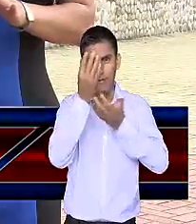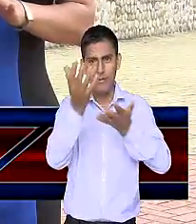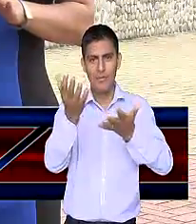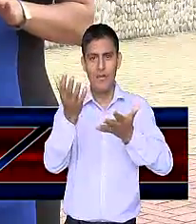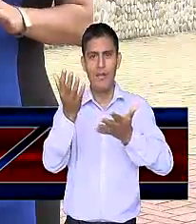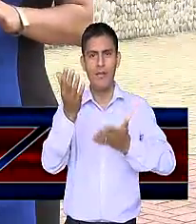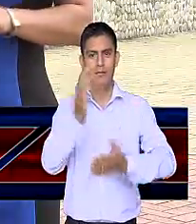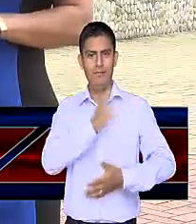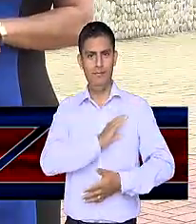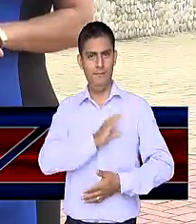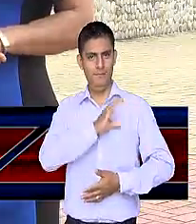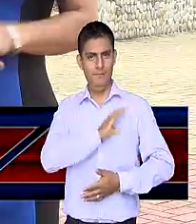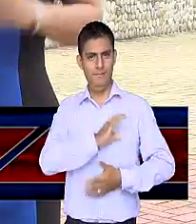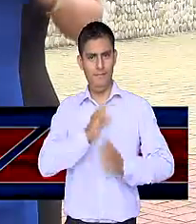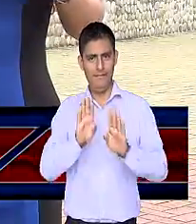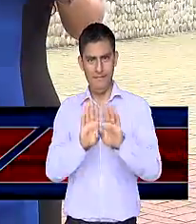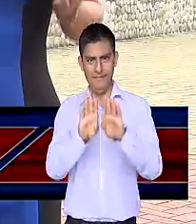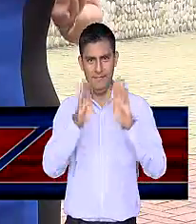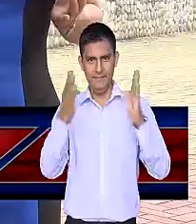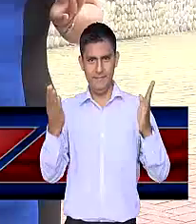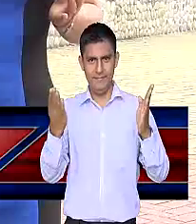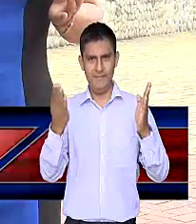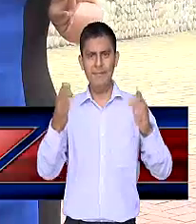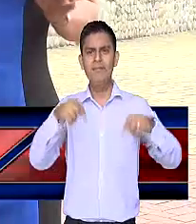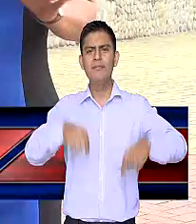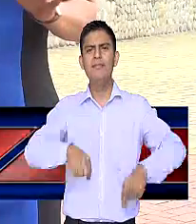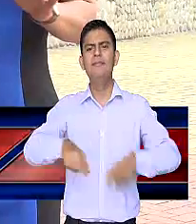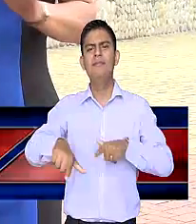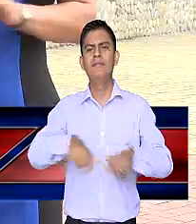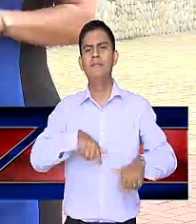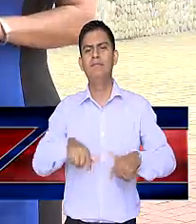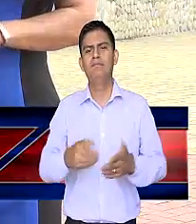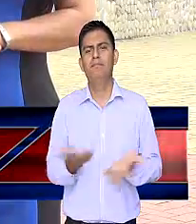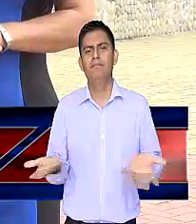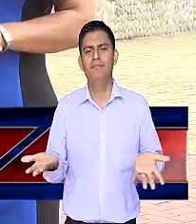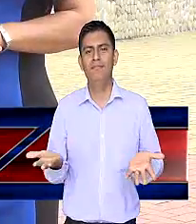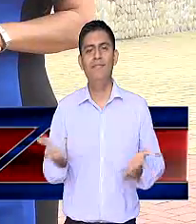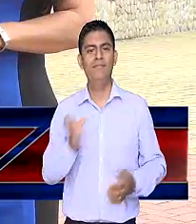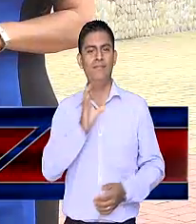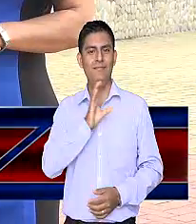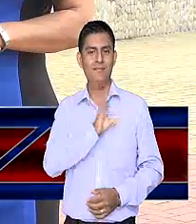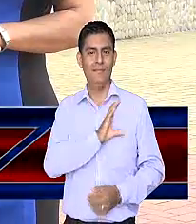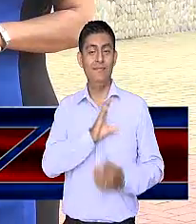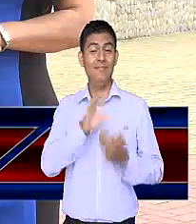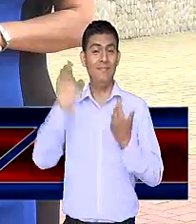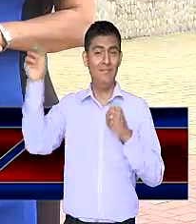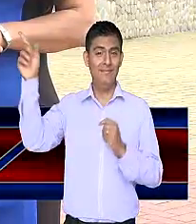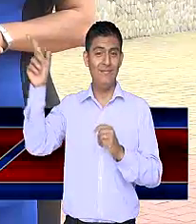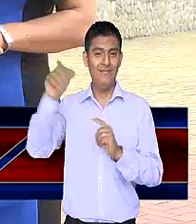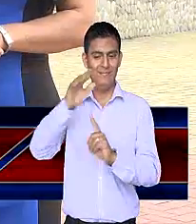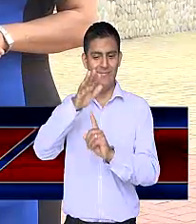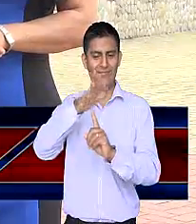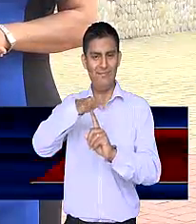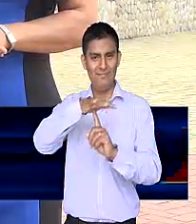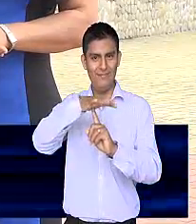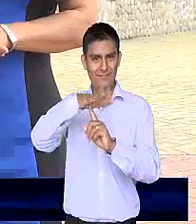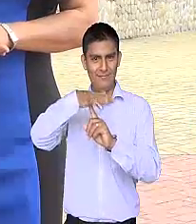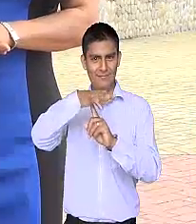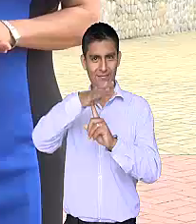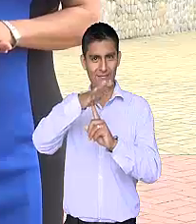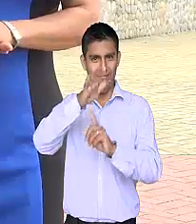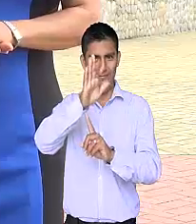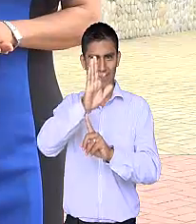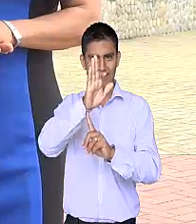nuevo informativo municipal Puerta Abierta. Esta vez lo hacemos desde el Parque Turístico Nueva